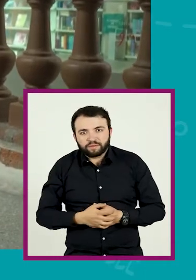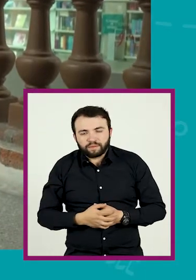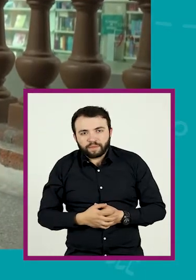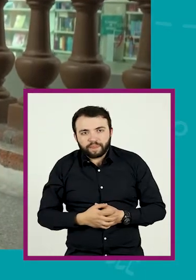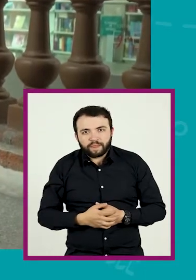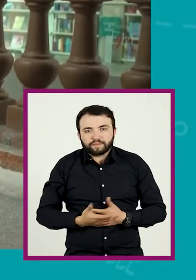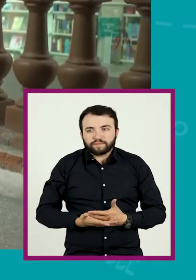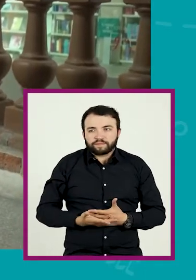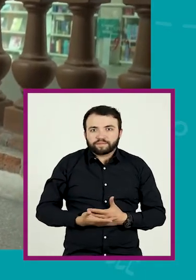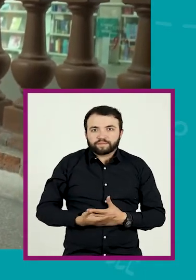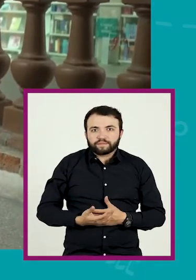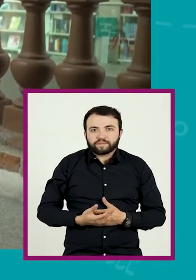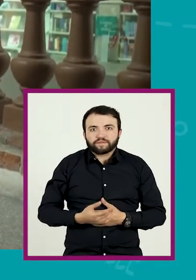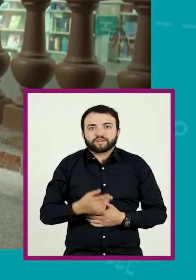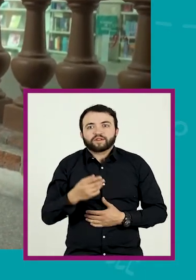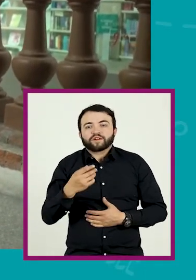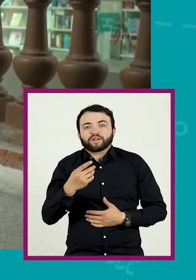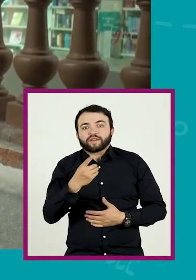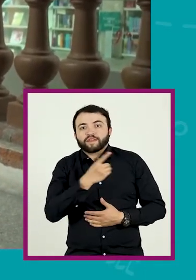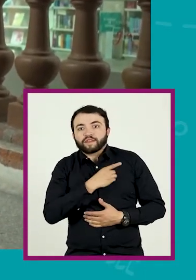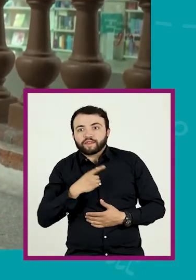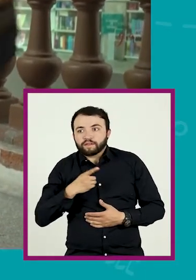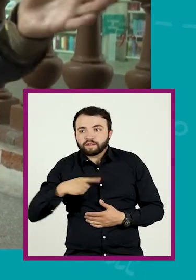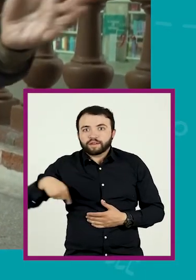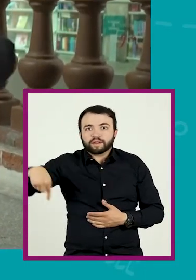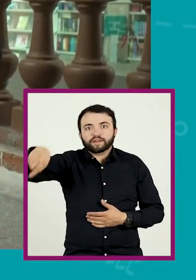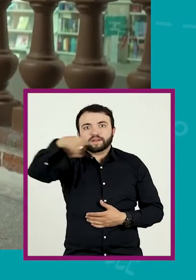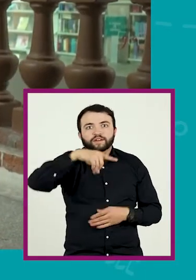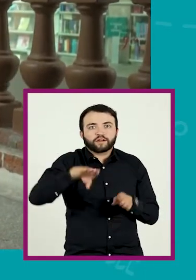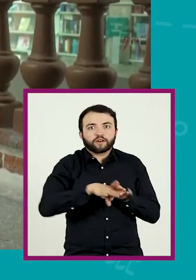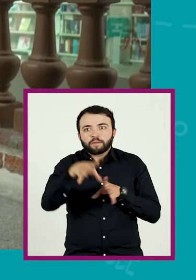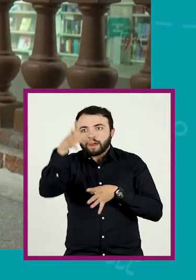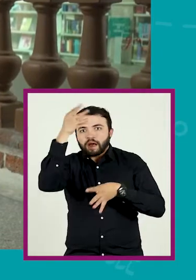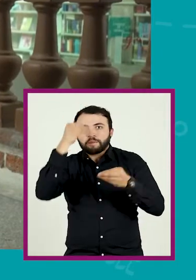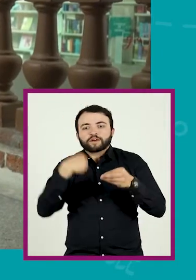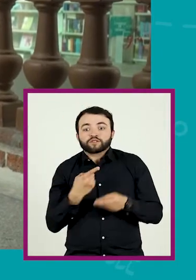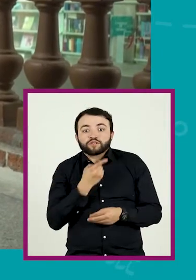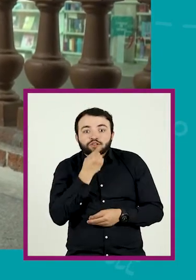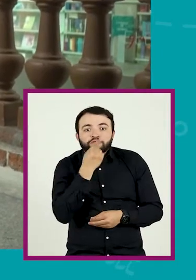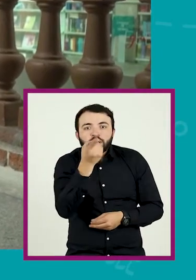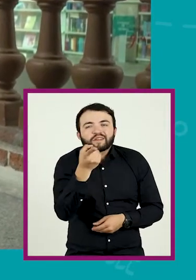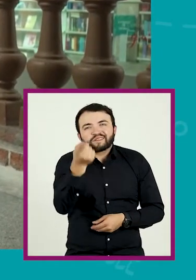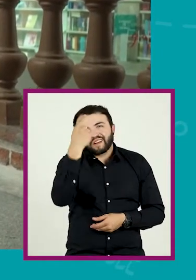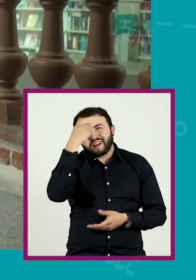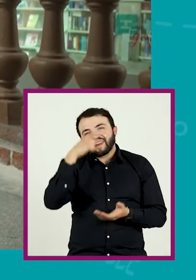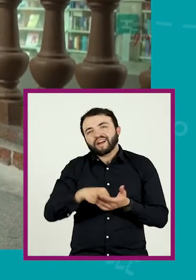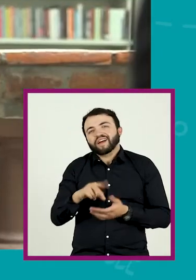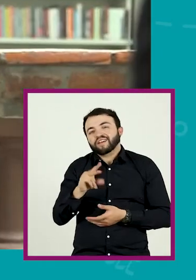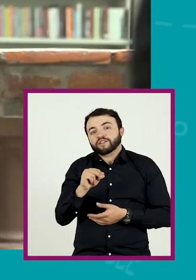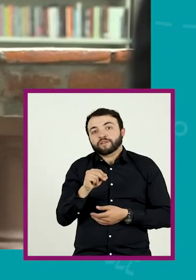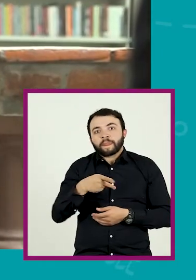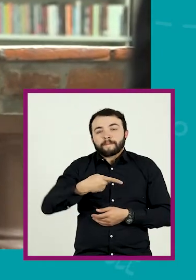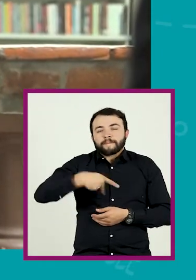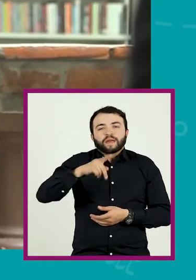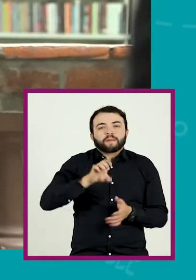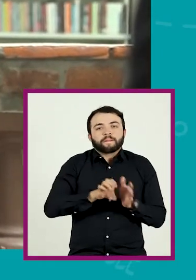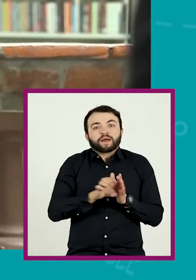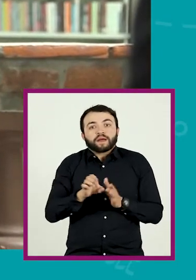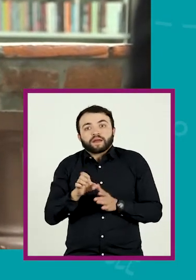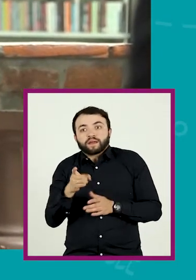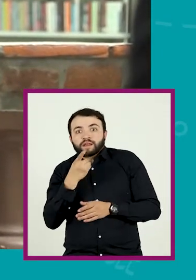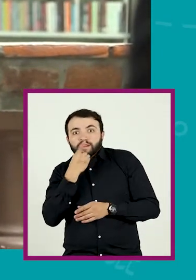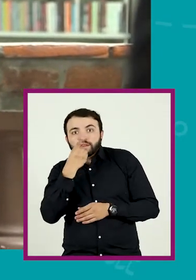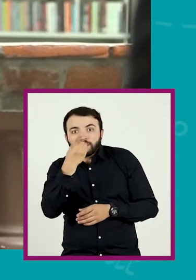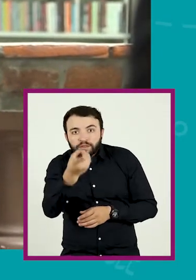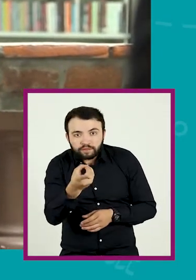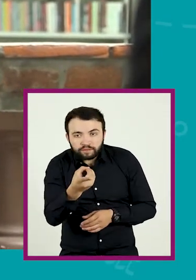se vale con mover la mente sin ningún obstáculo. Exactamente. Y hay que dejar de considerar la experiencia o